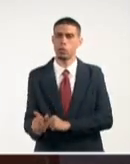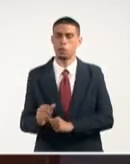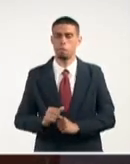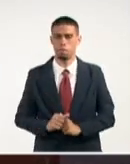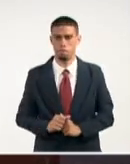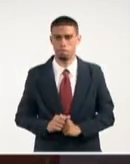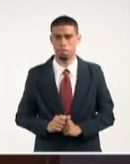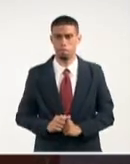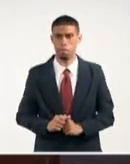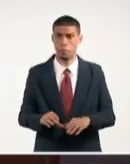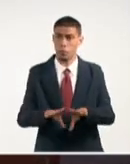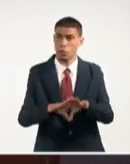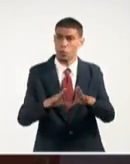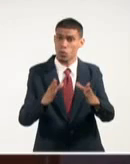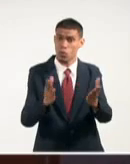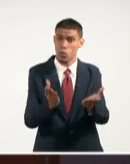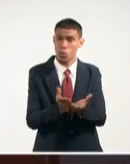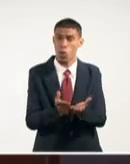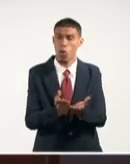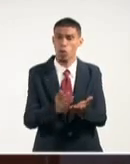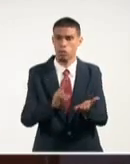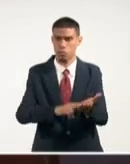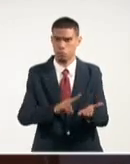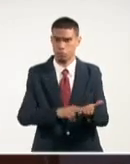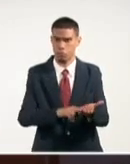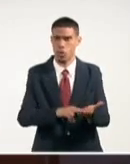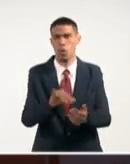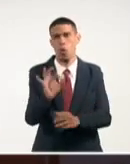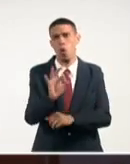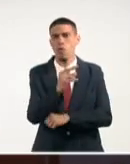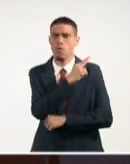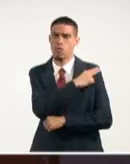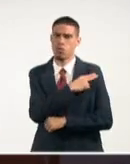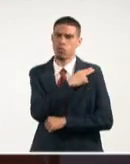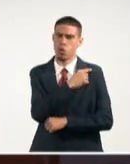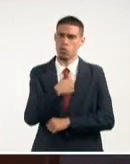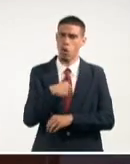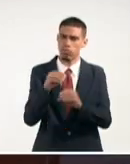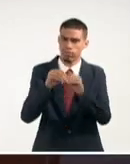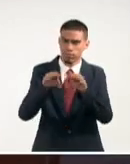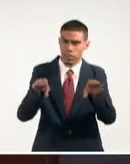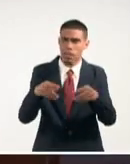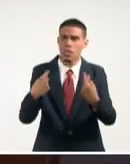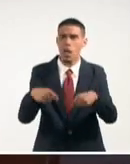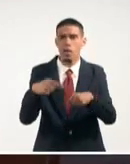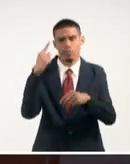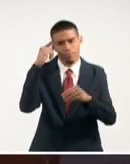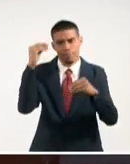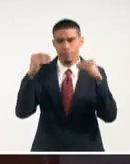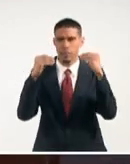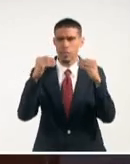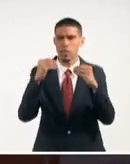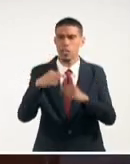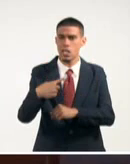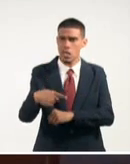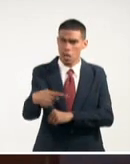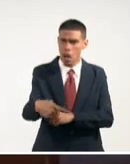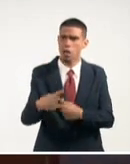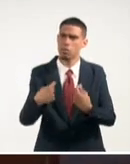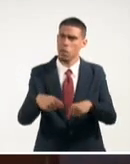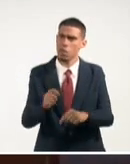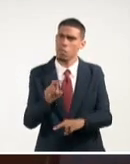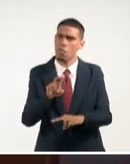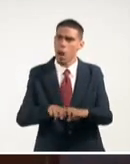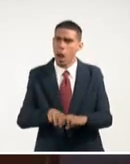A todos nuestros cuadros lo convoco a meditar cada día sobre